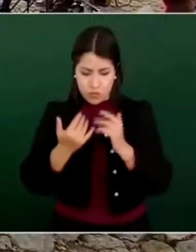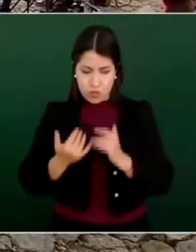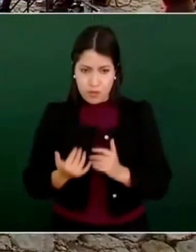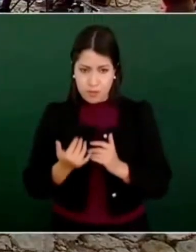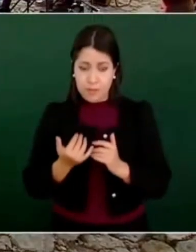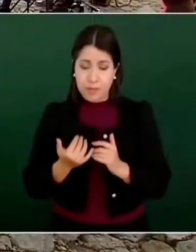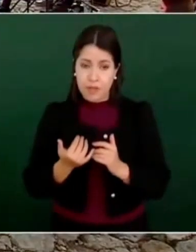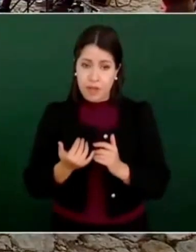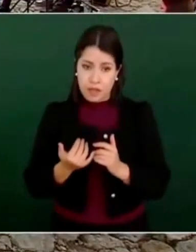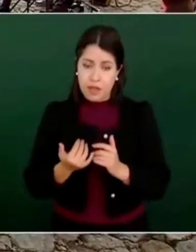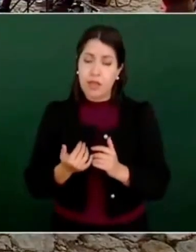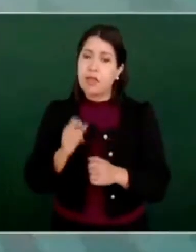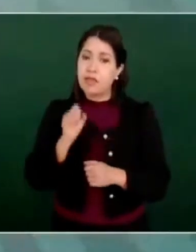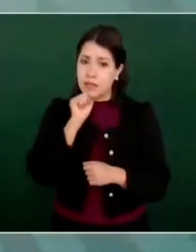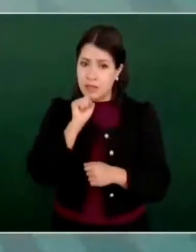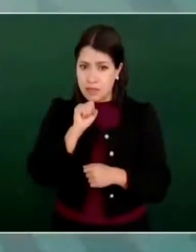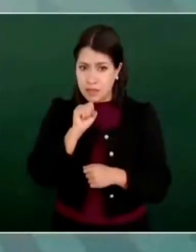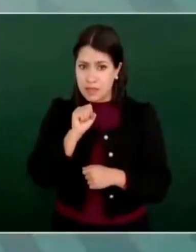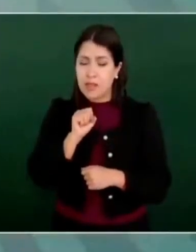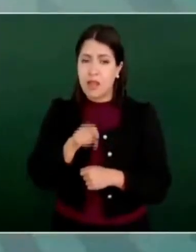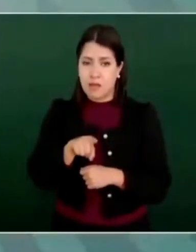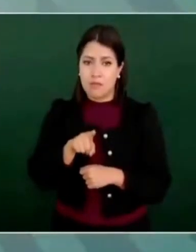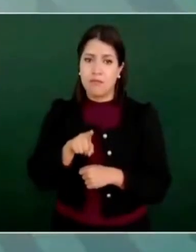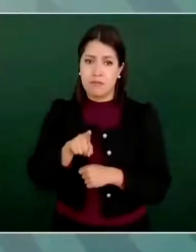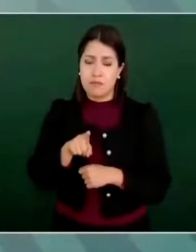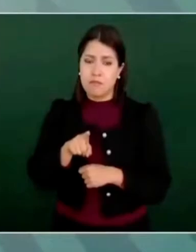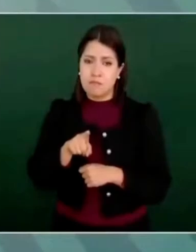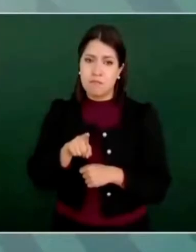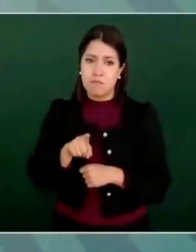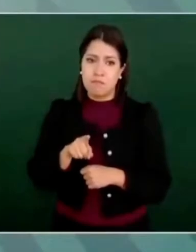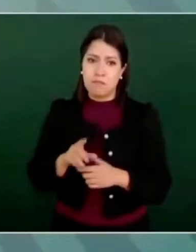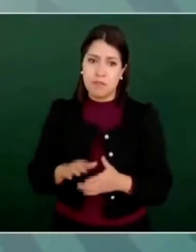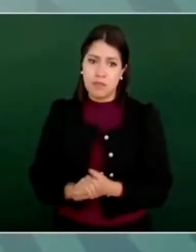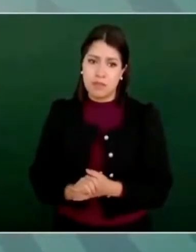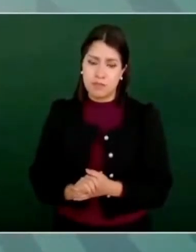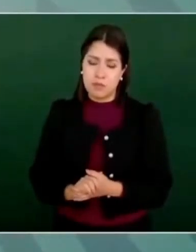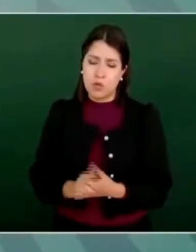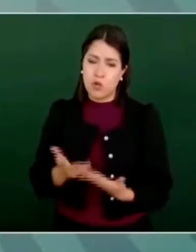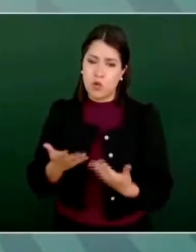también había cambiado, por suerte,